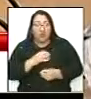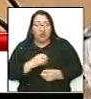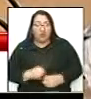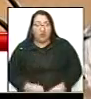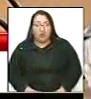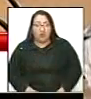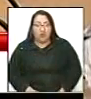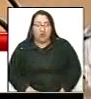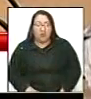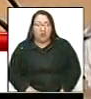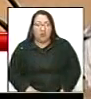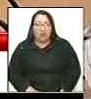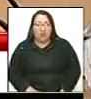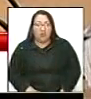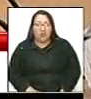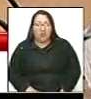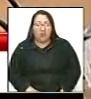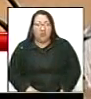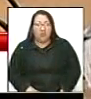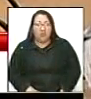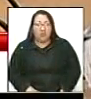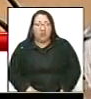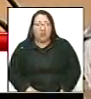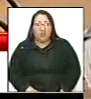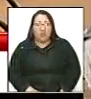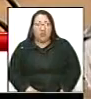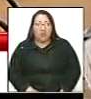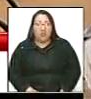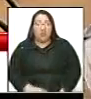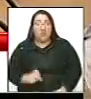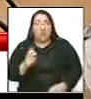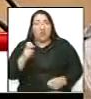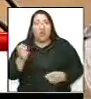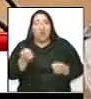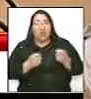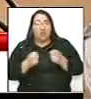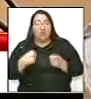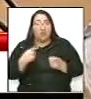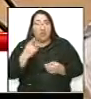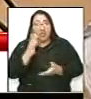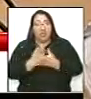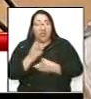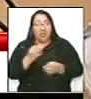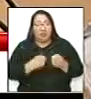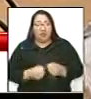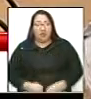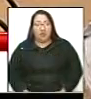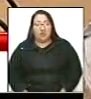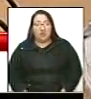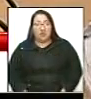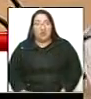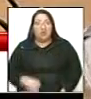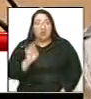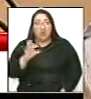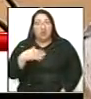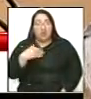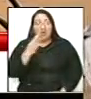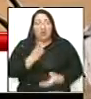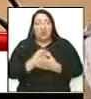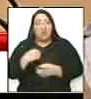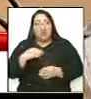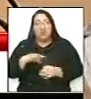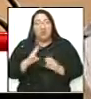conductas que tienen un correlato administrativo, es decir, pueden tener una sanción administrativa, ese mismo hecho puede tener una sanción